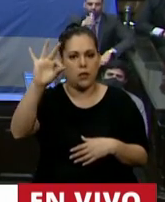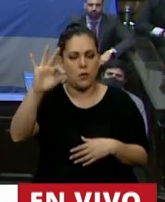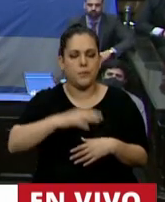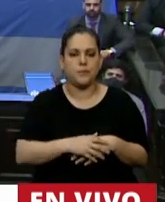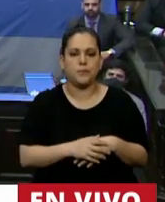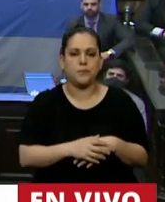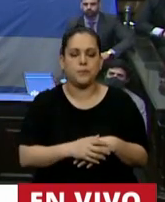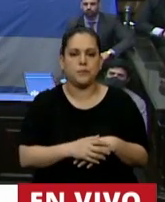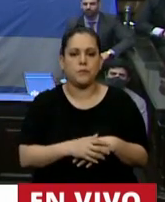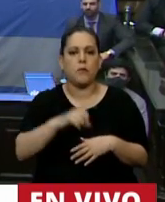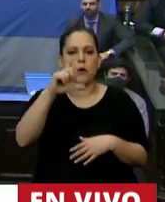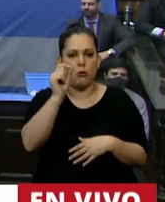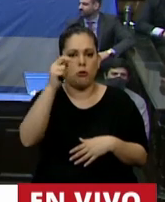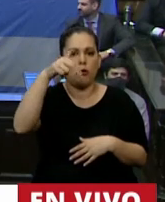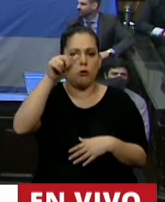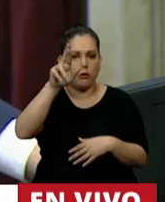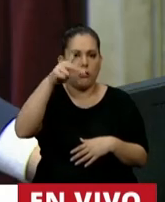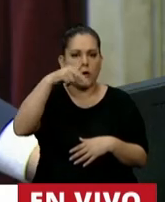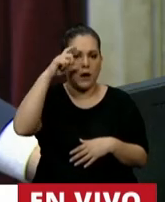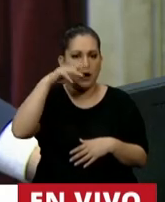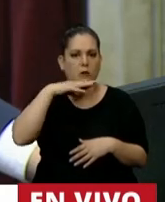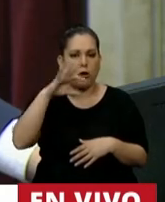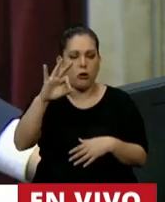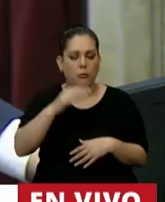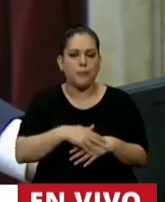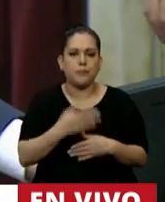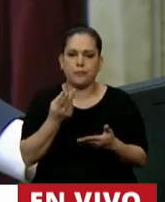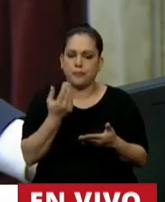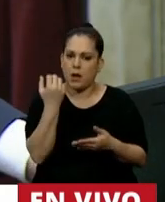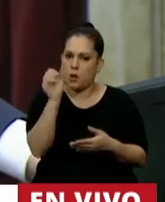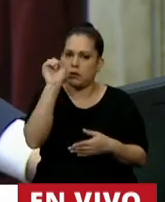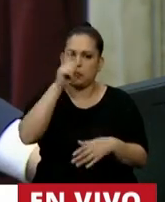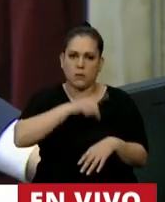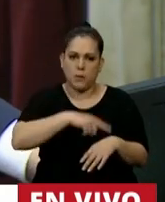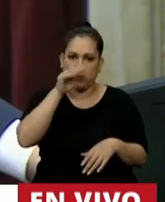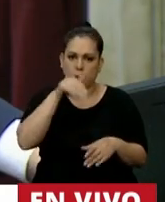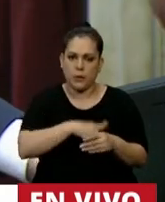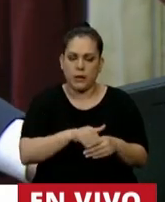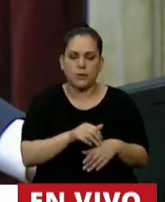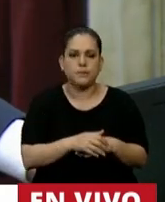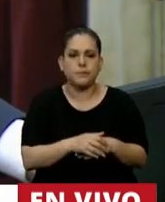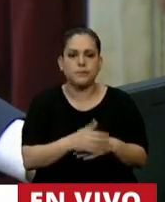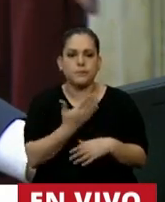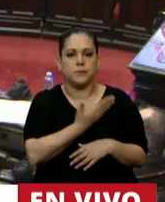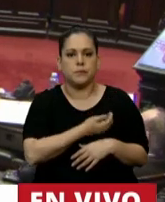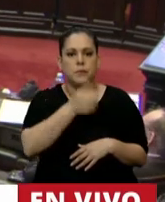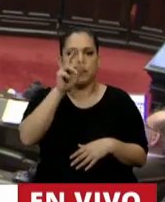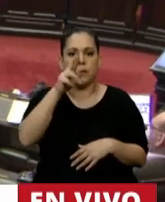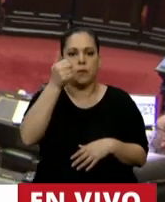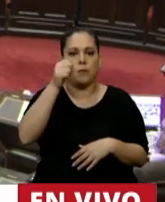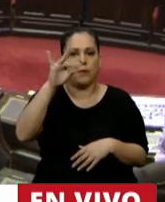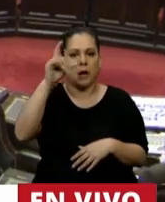diputado cornejo ausente a la hora de votar diputada frade